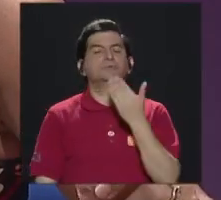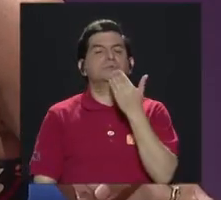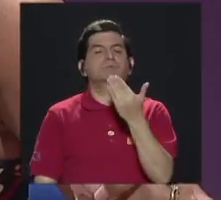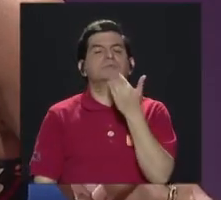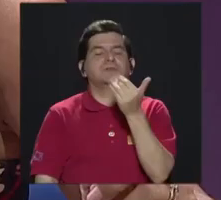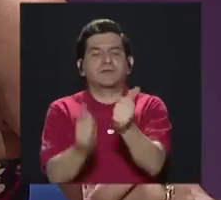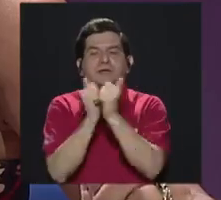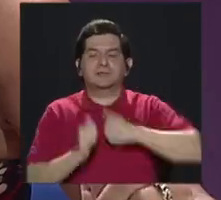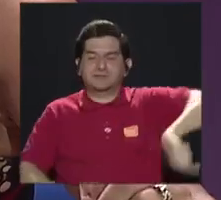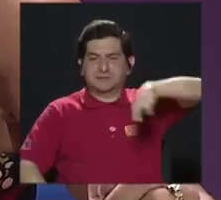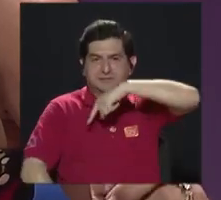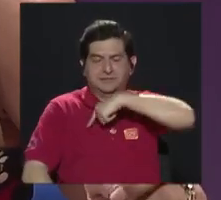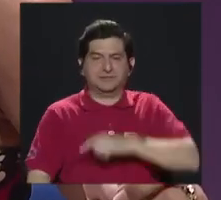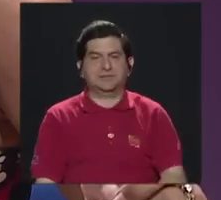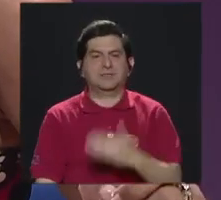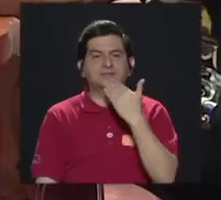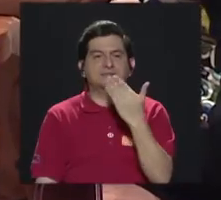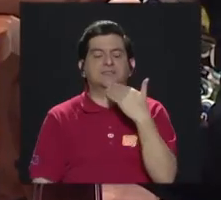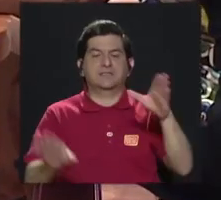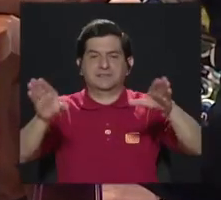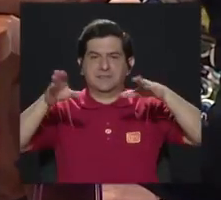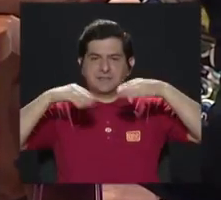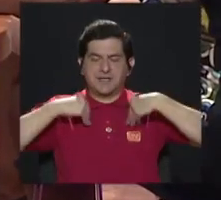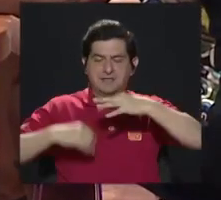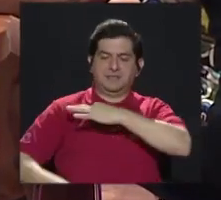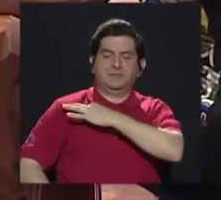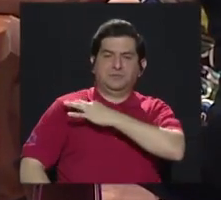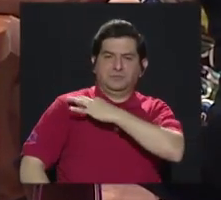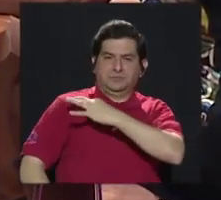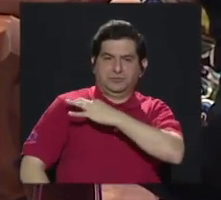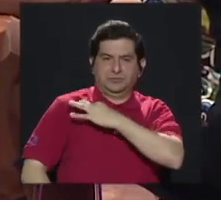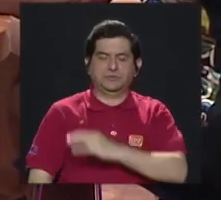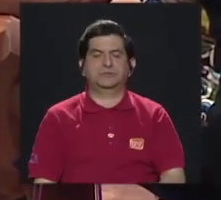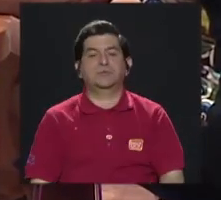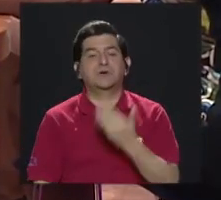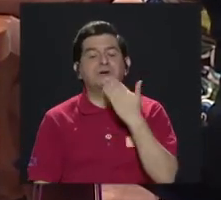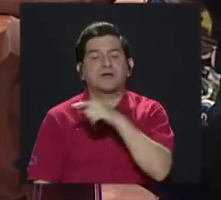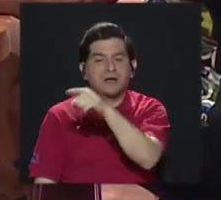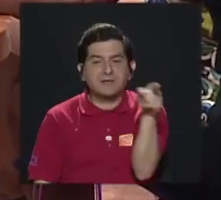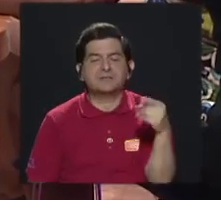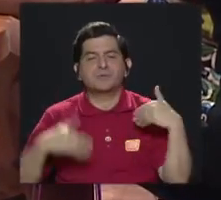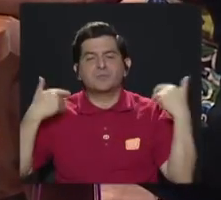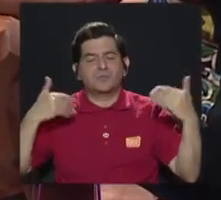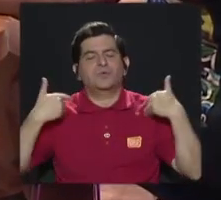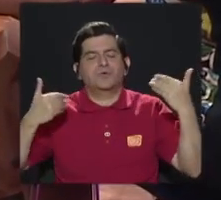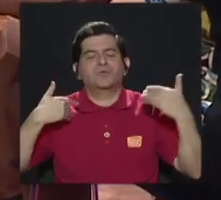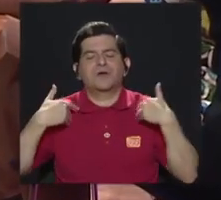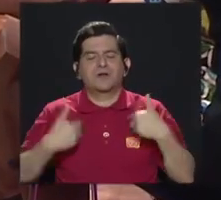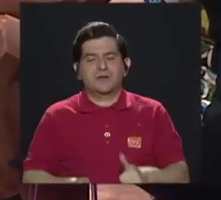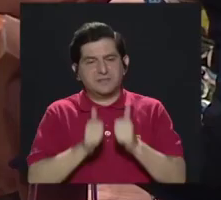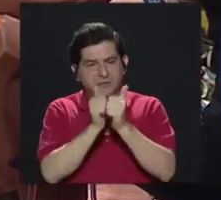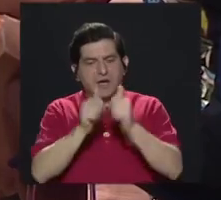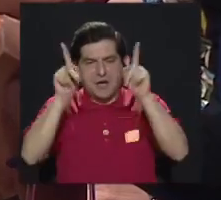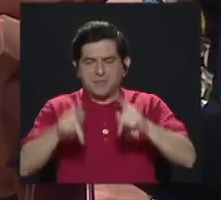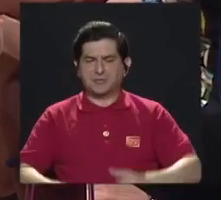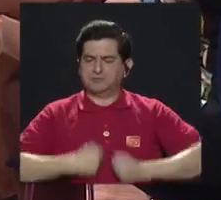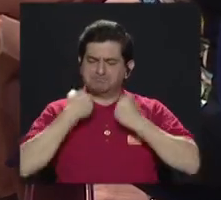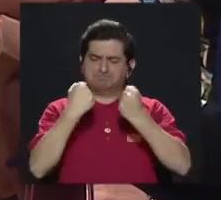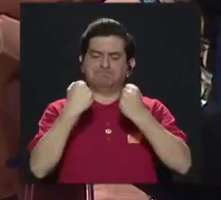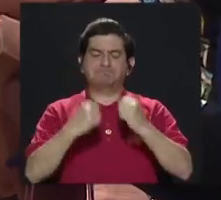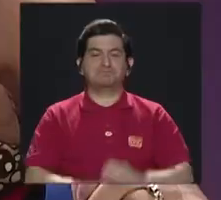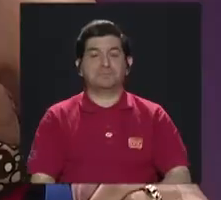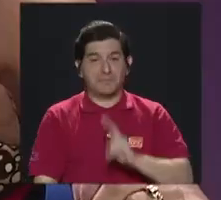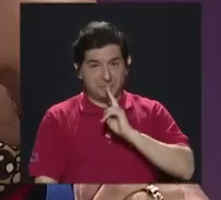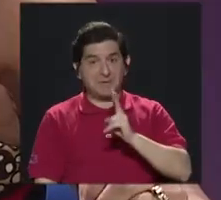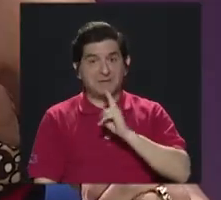por acompañarnos y muchas gracias por aceptar la invitación. Y gracias a ustedes y muy contento pues, de estar junto a gente tan valiente. Sí,